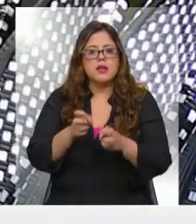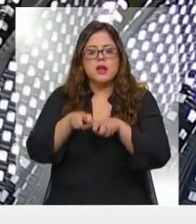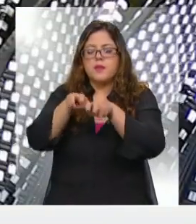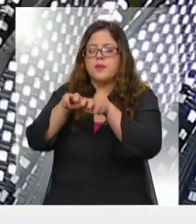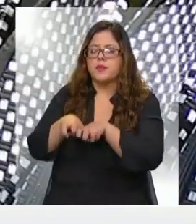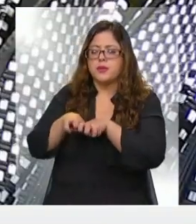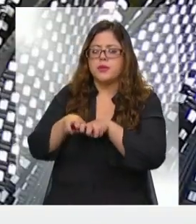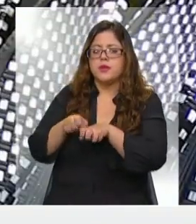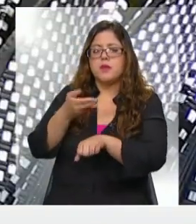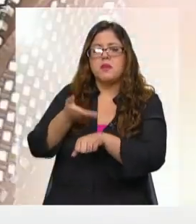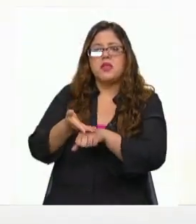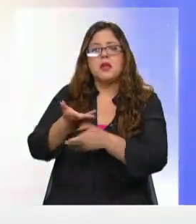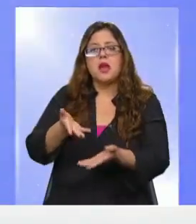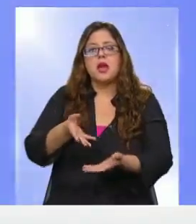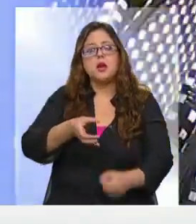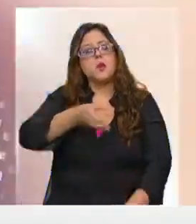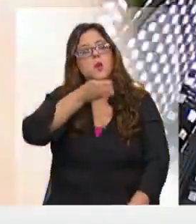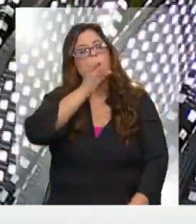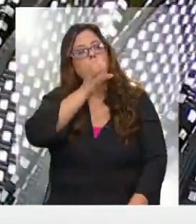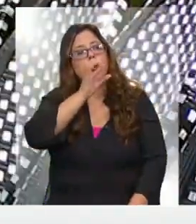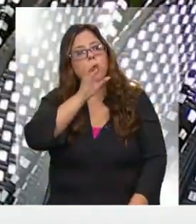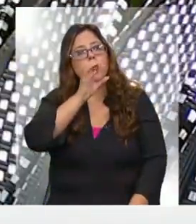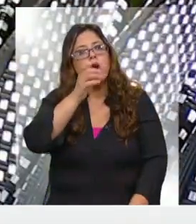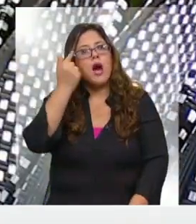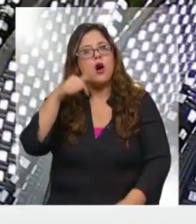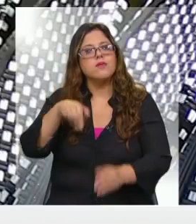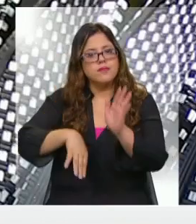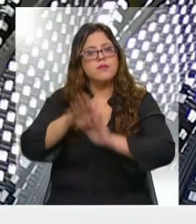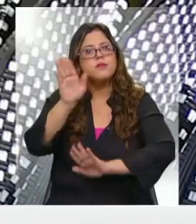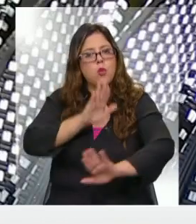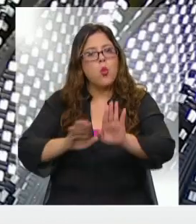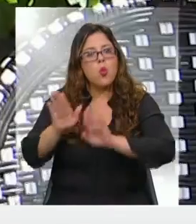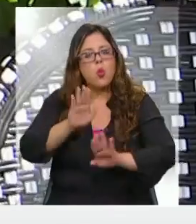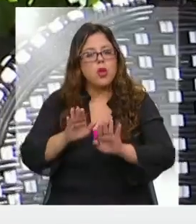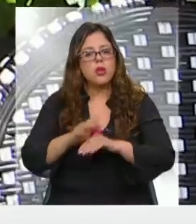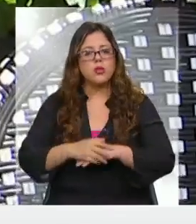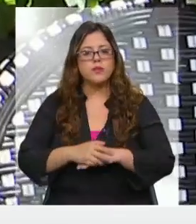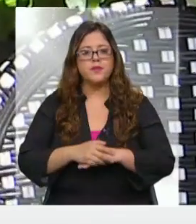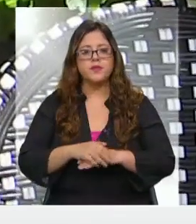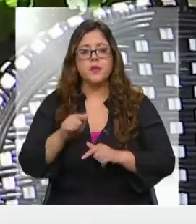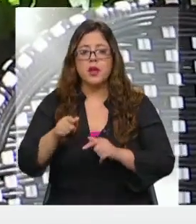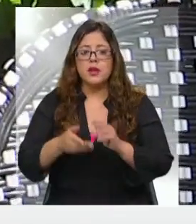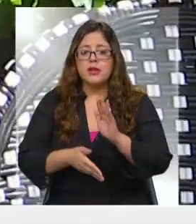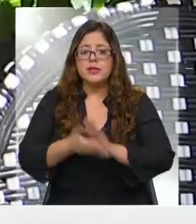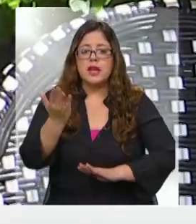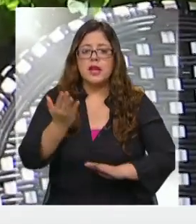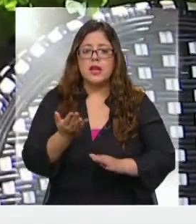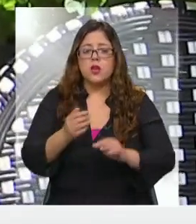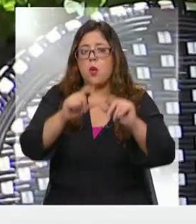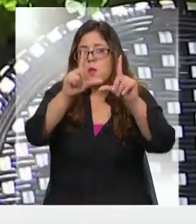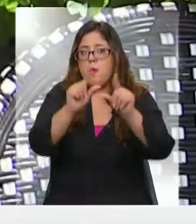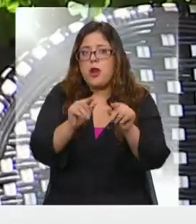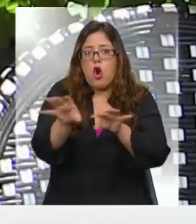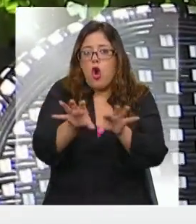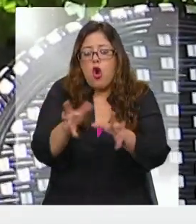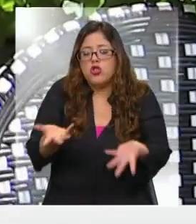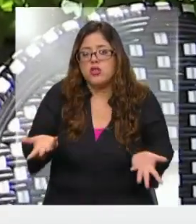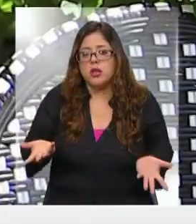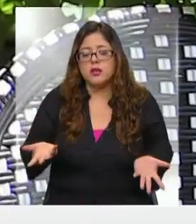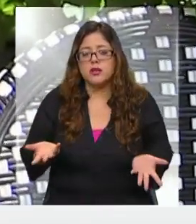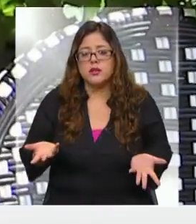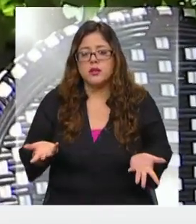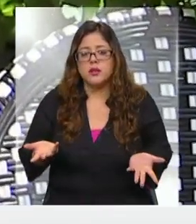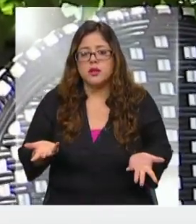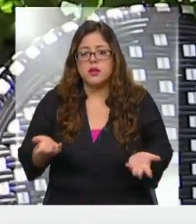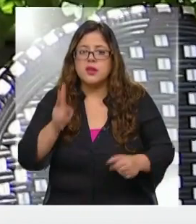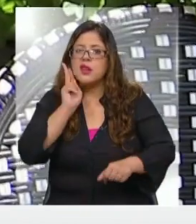vereda y pedir algo para tomar, pero claro, ahora con más precauciones. O sea, salir con el mínimo de documento